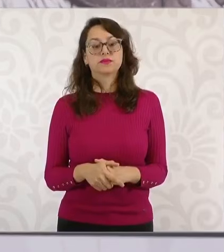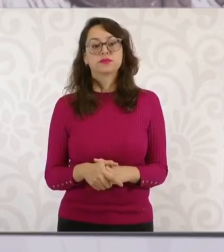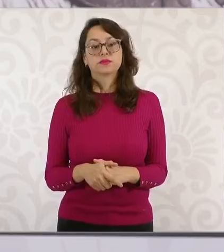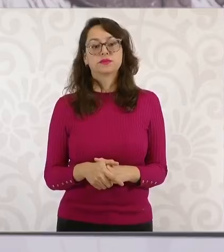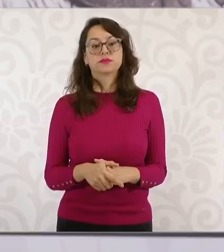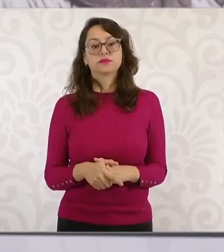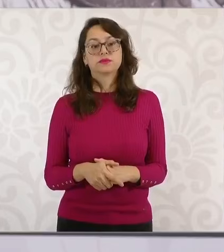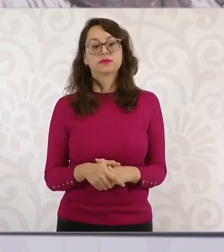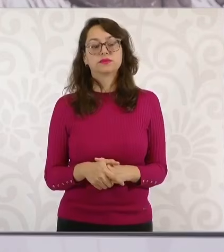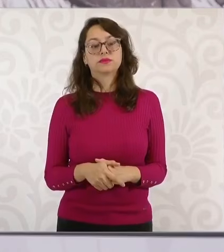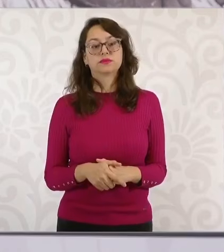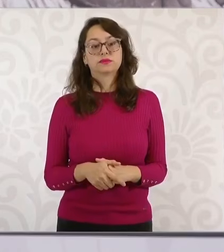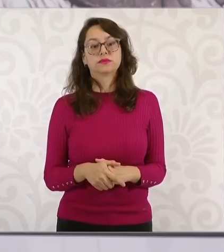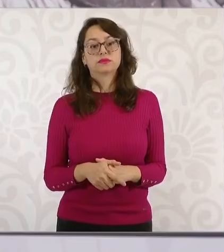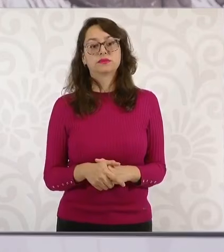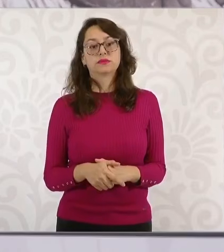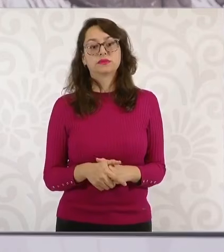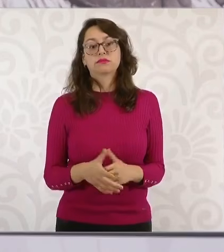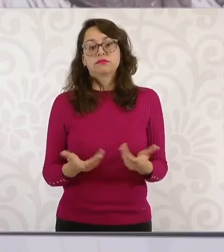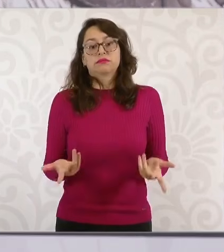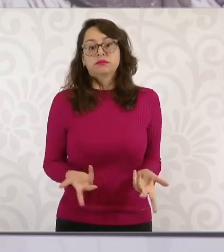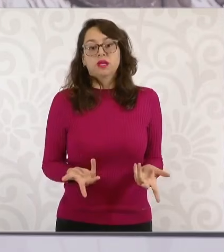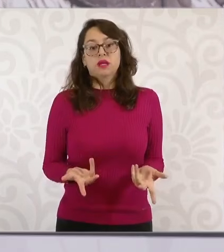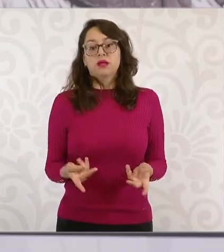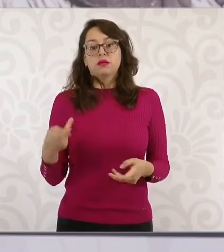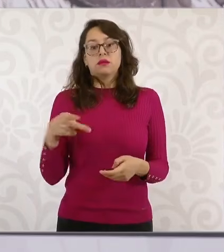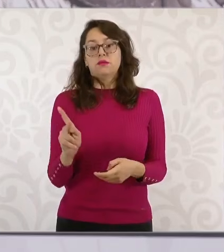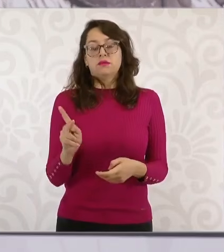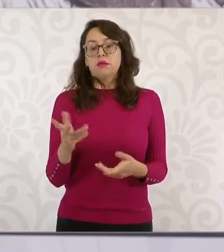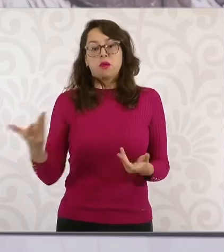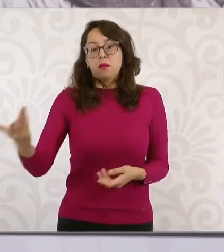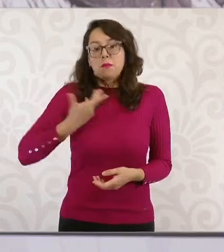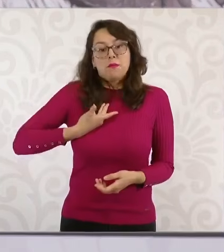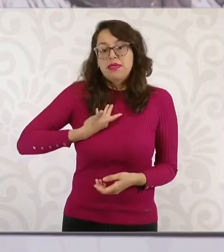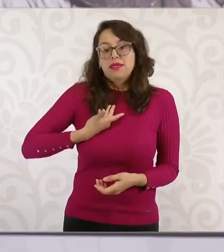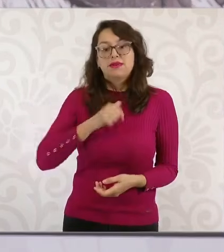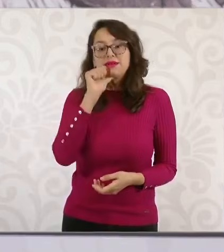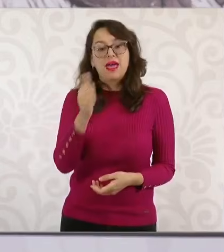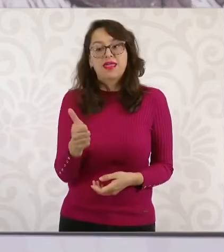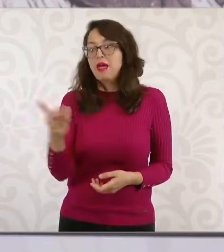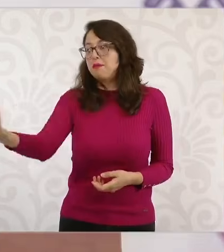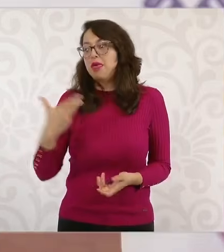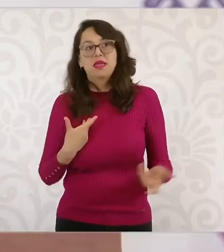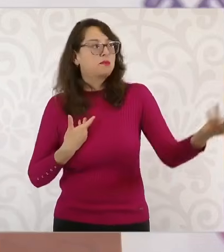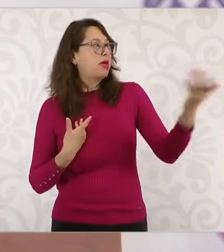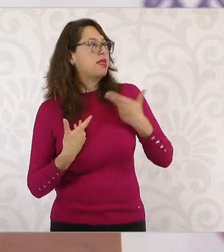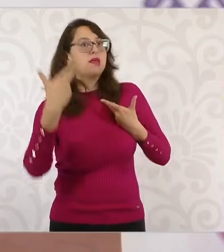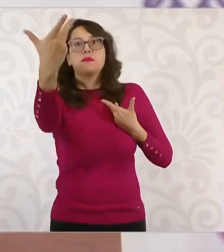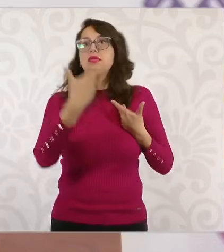Pues no hay una, digamos, no nos lo han pedido formalmente ninguno de los países.